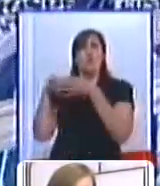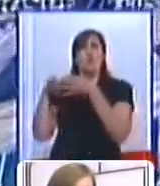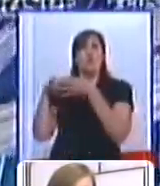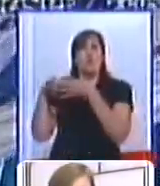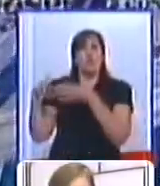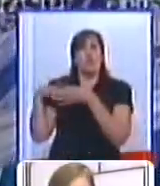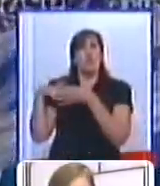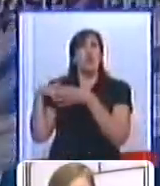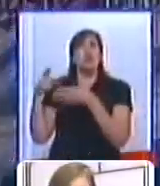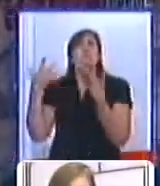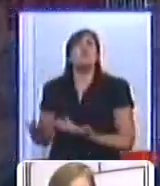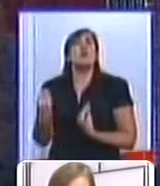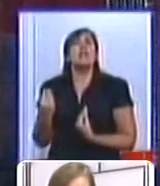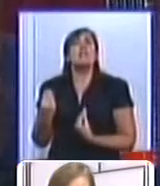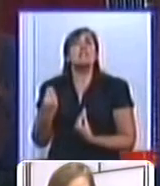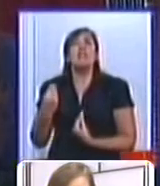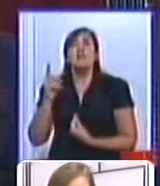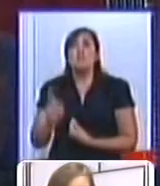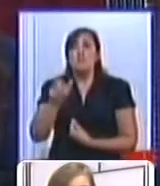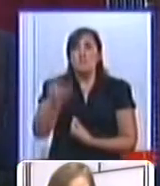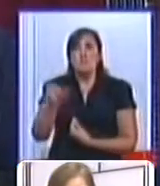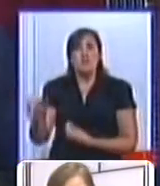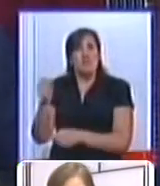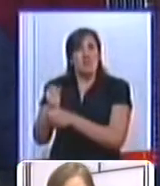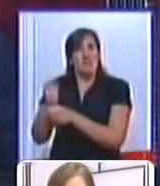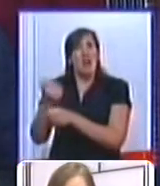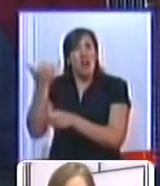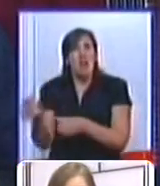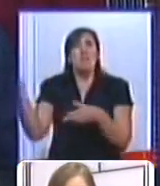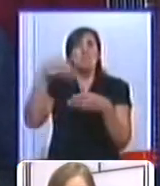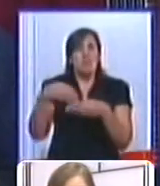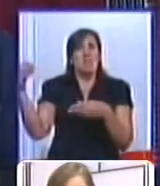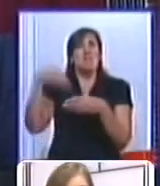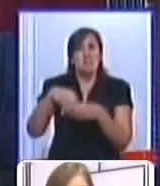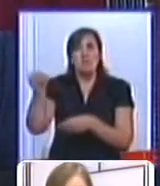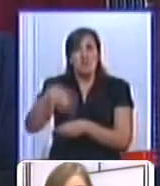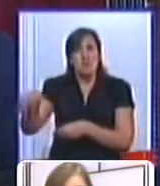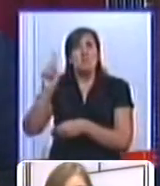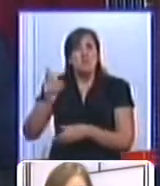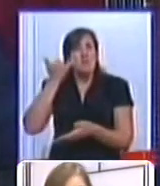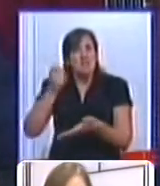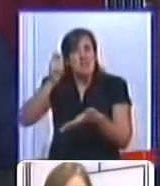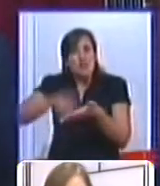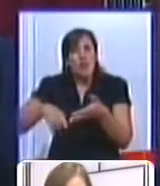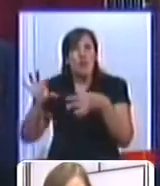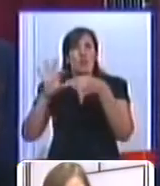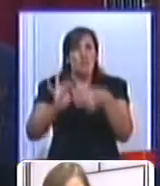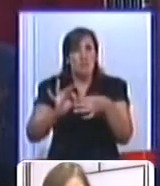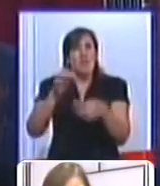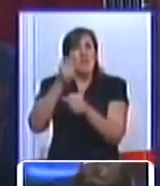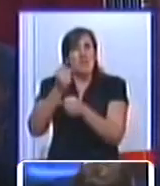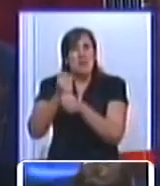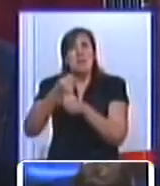es el grado de participación que los trabajadores, a través de más de 1.800 convenios colectivos de trabajo, más de